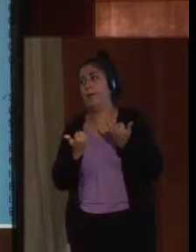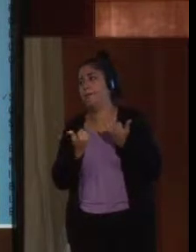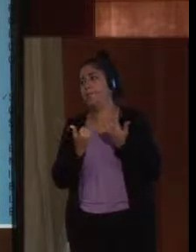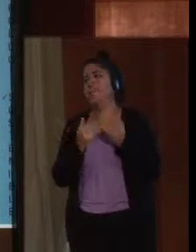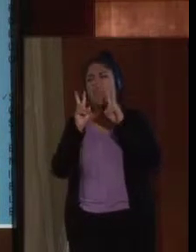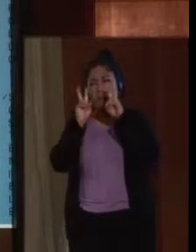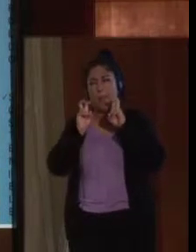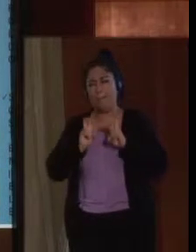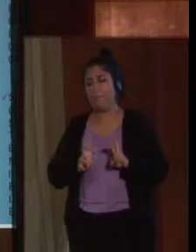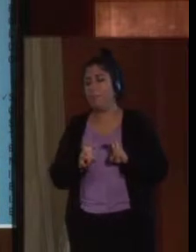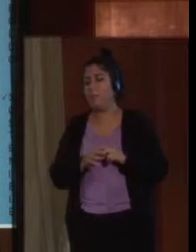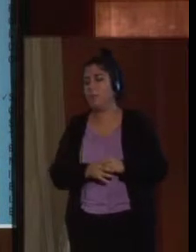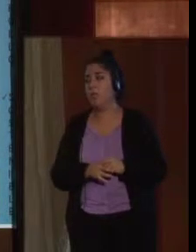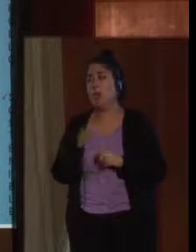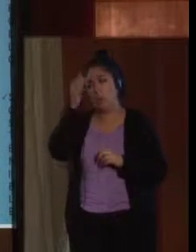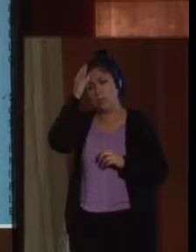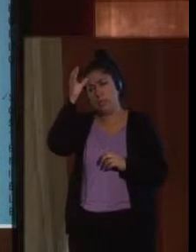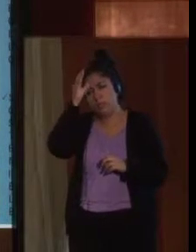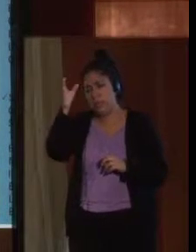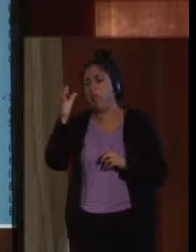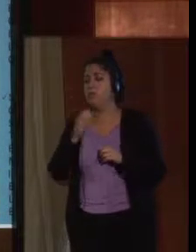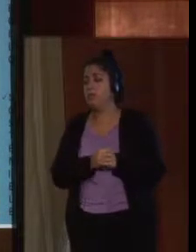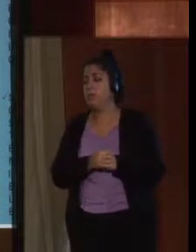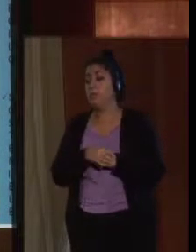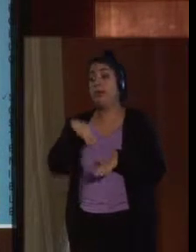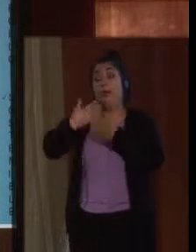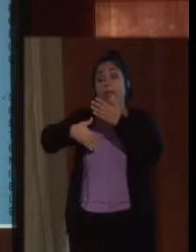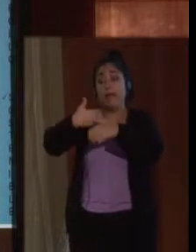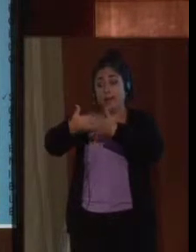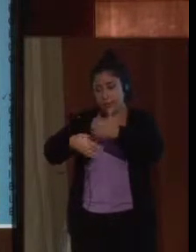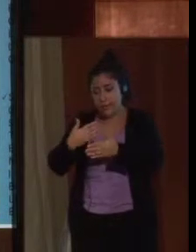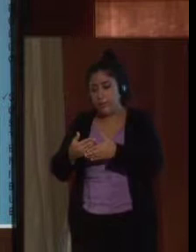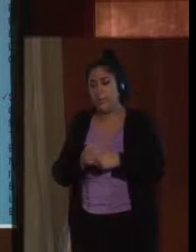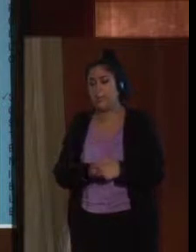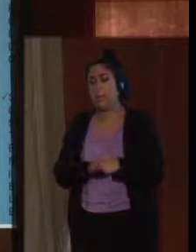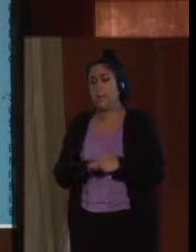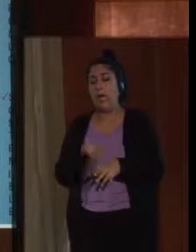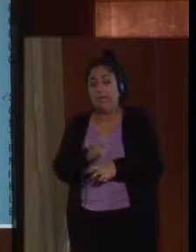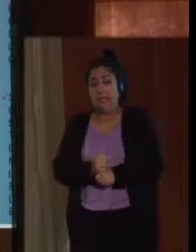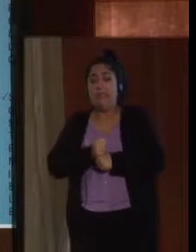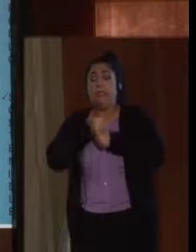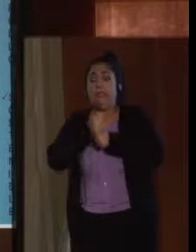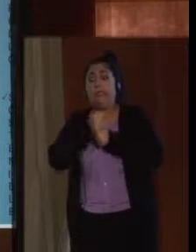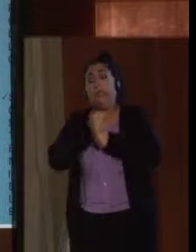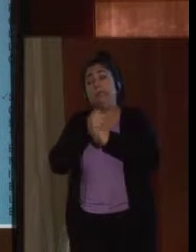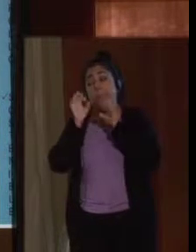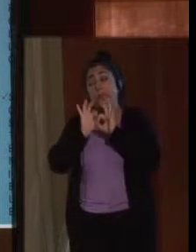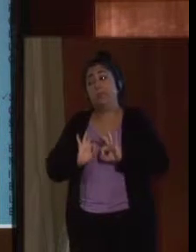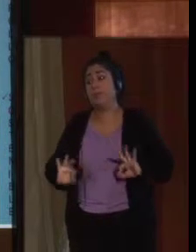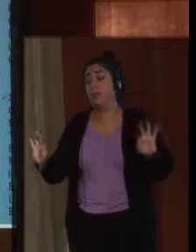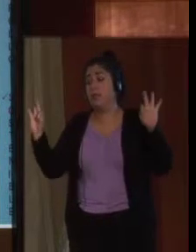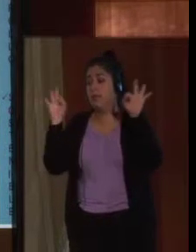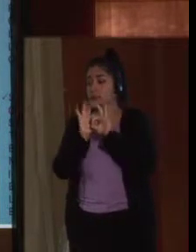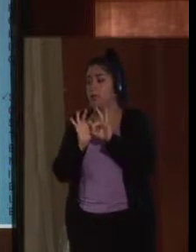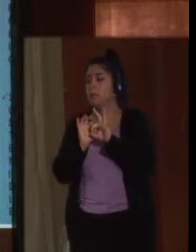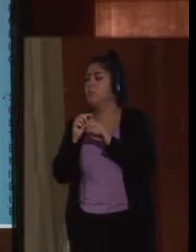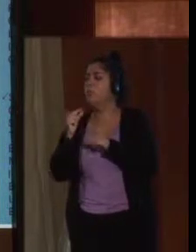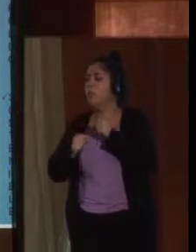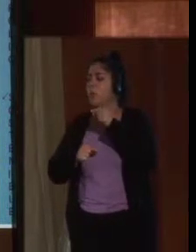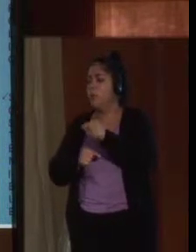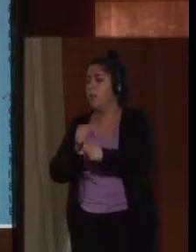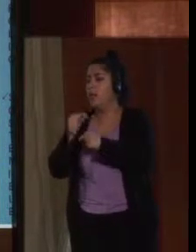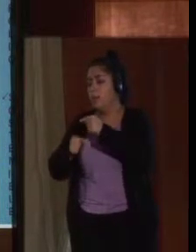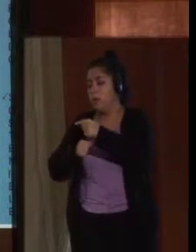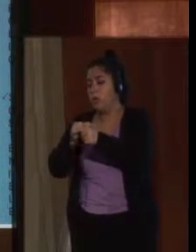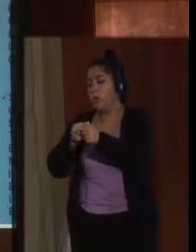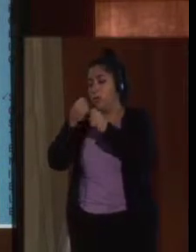generar cierta información, ¿no?, disponible a través de los mapas de peligros. Y así,